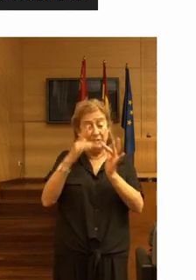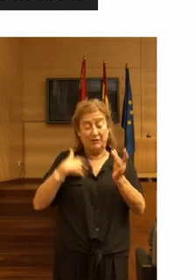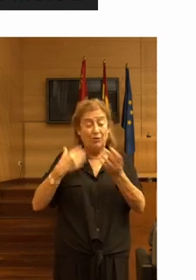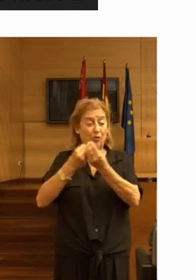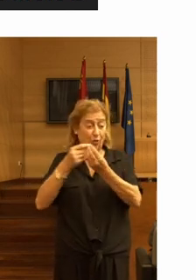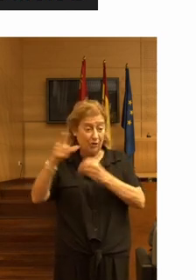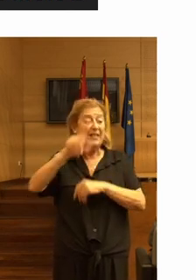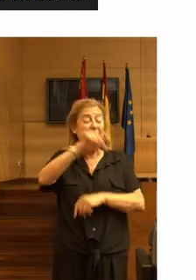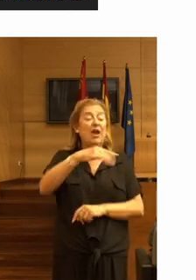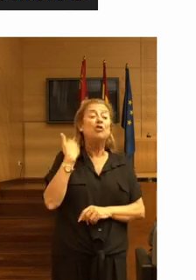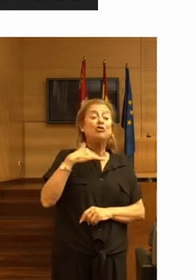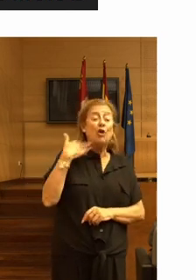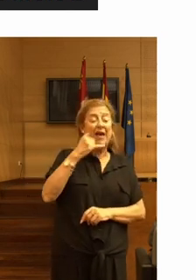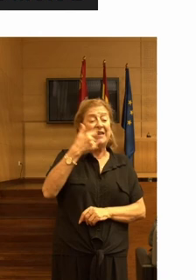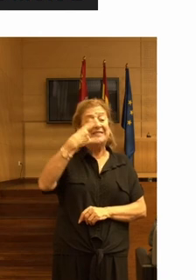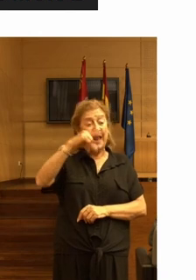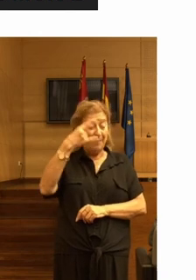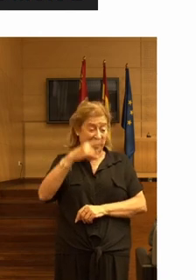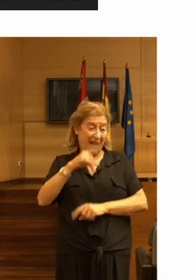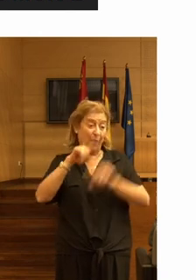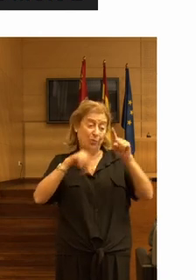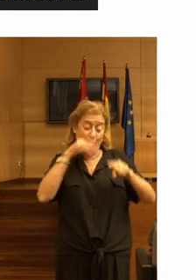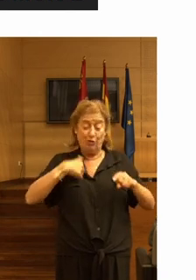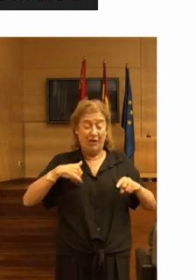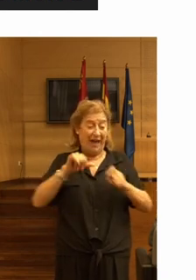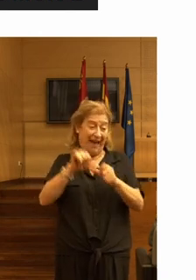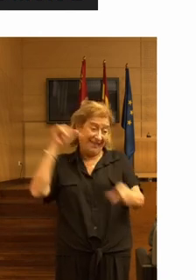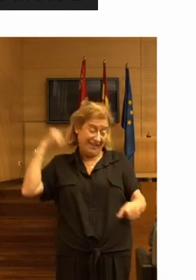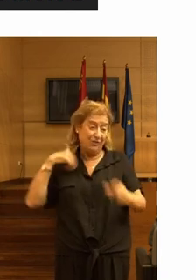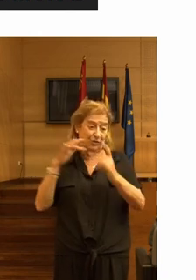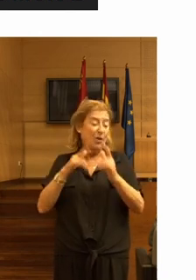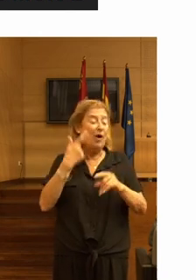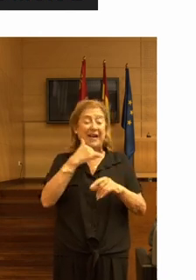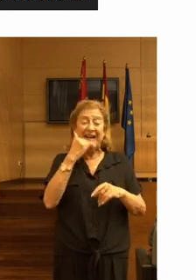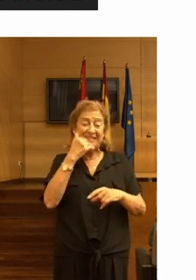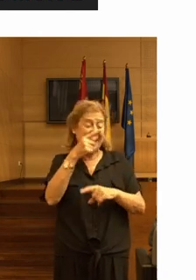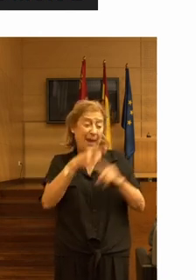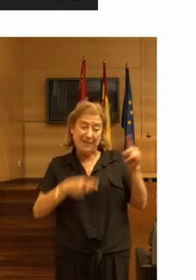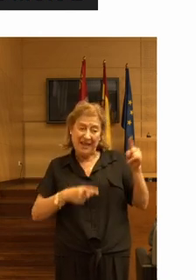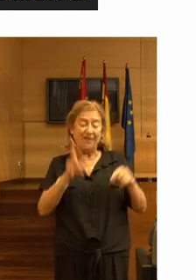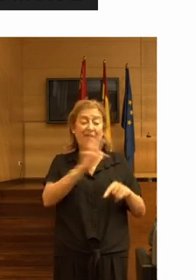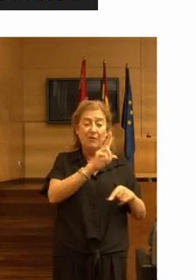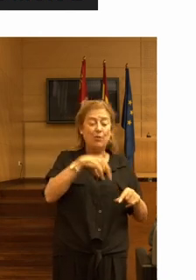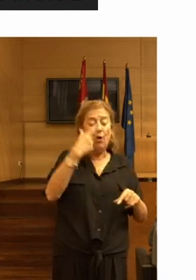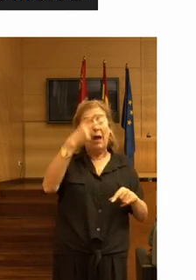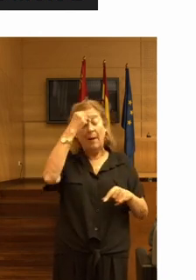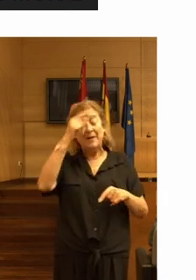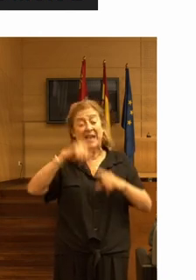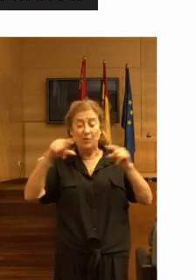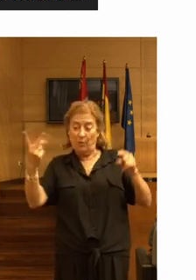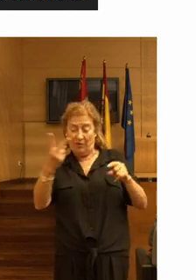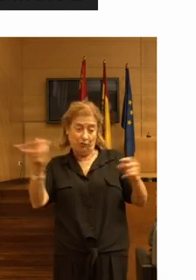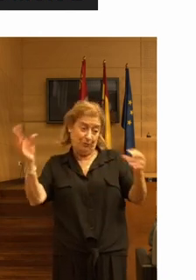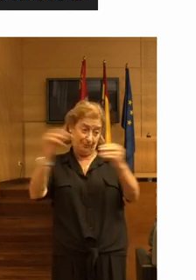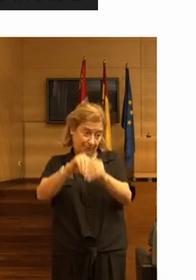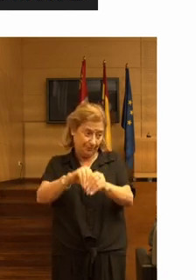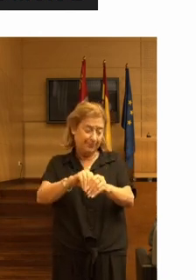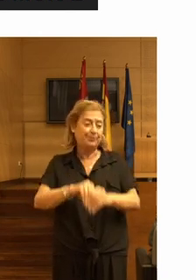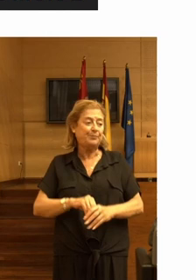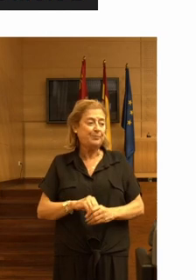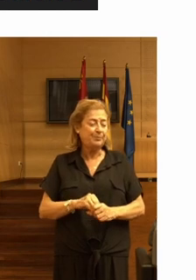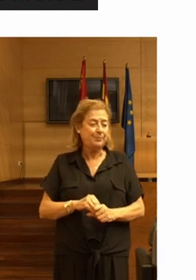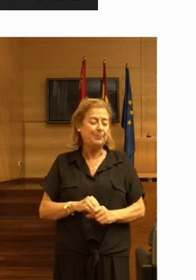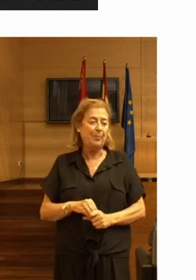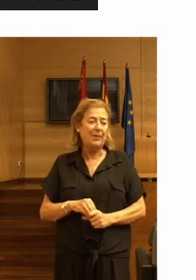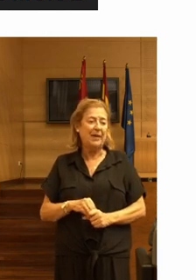de las provincias de Soria y Salamanca, pero bueno, casi la mitad entre Valladolid, luego Ávila y Segovia sumado. Algo que, bueno, que es